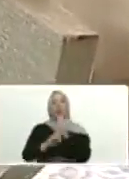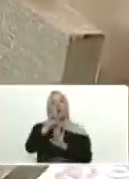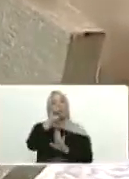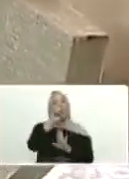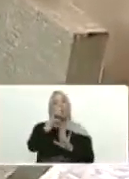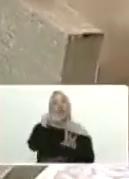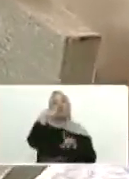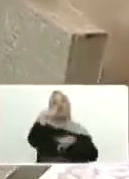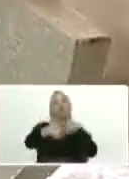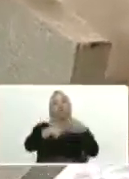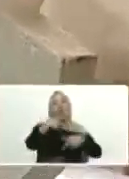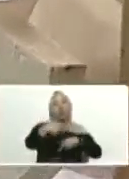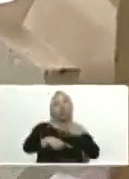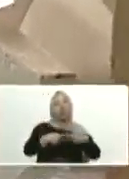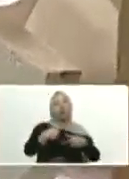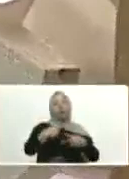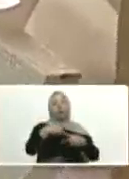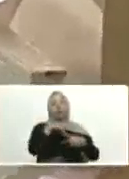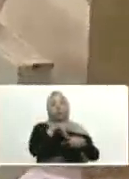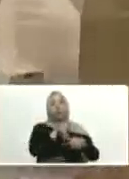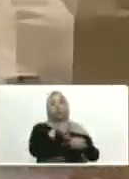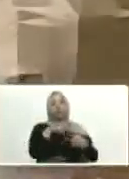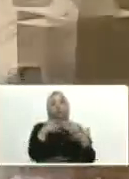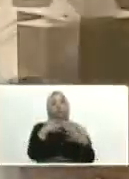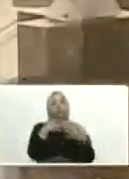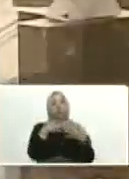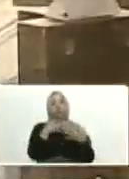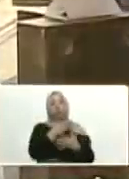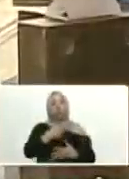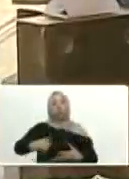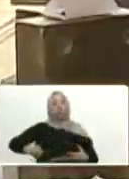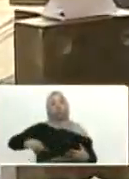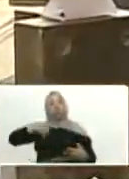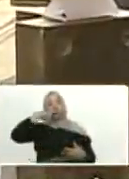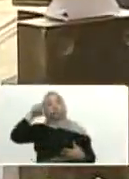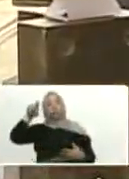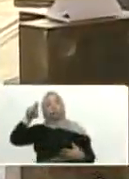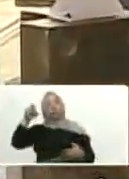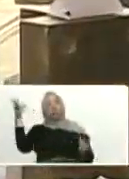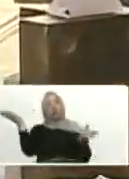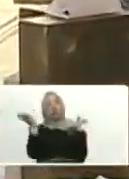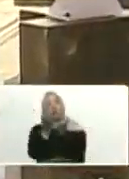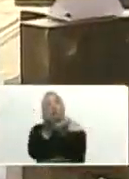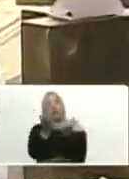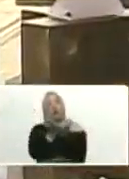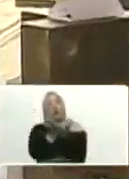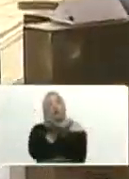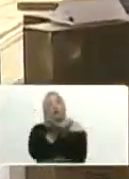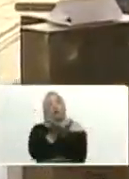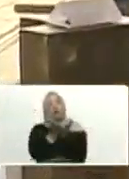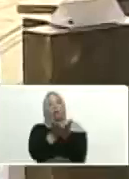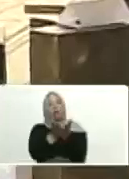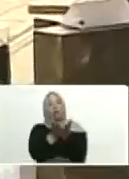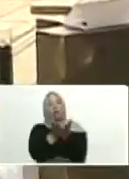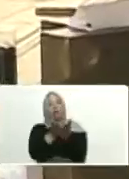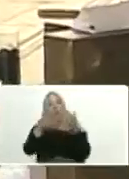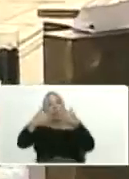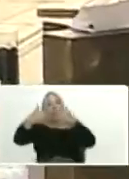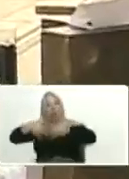que es el método presidente de una escuela una toda una